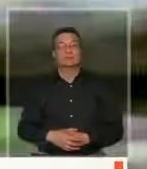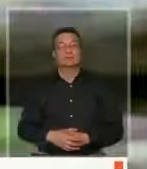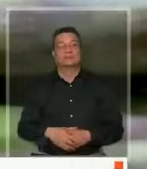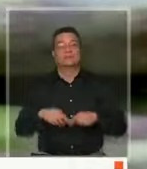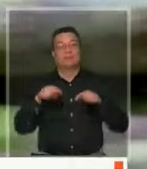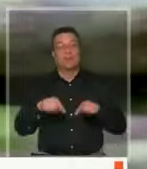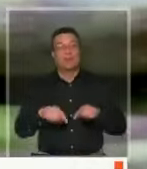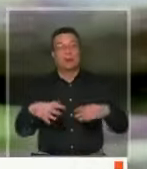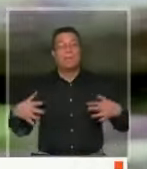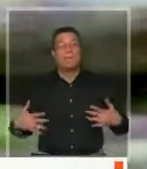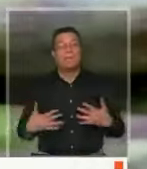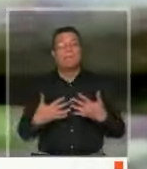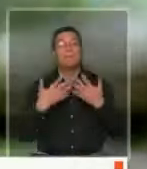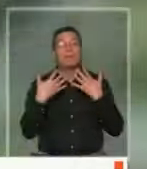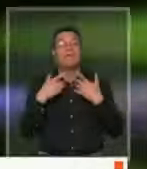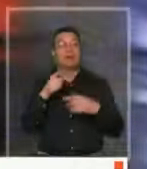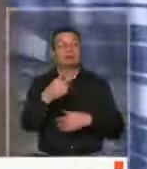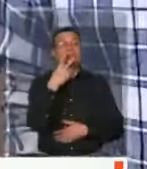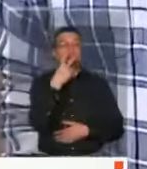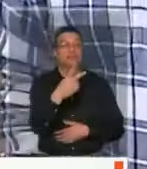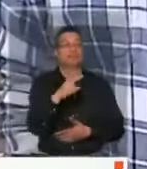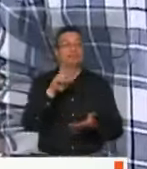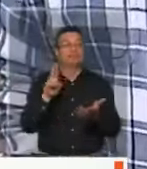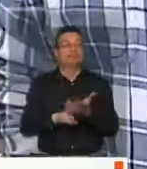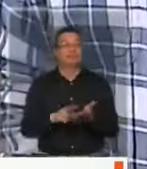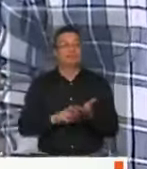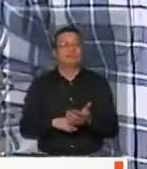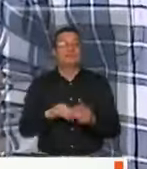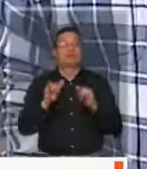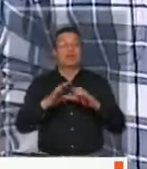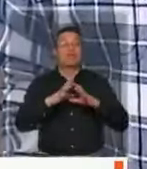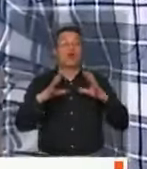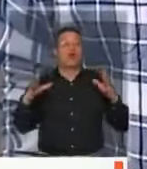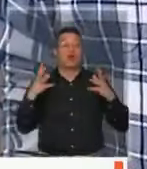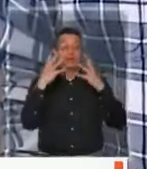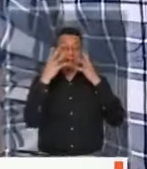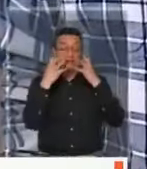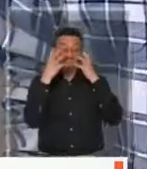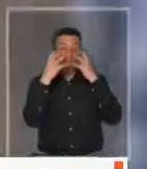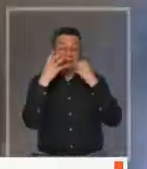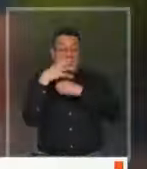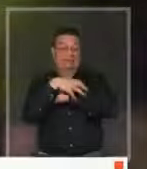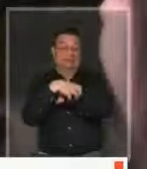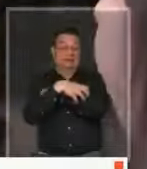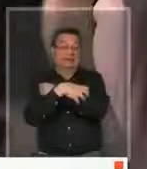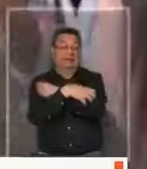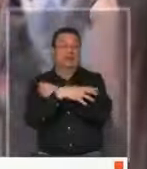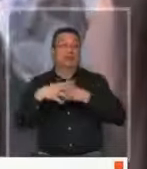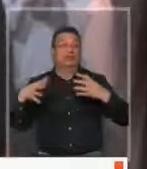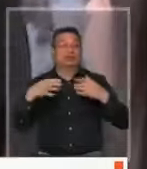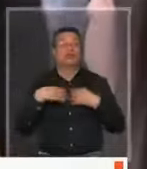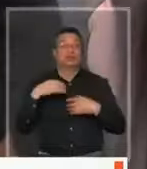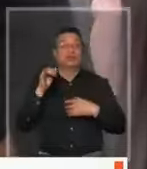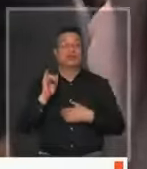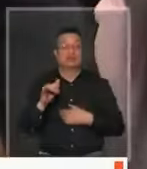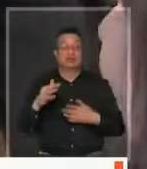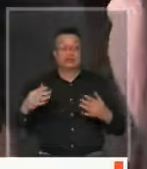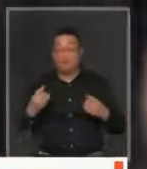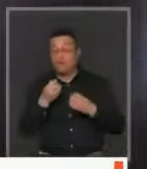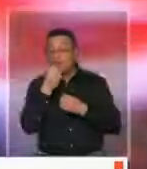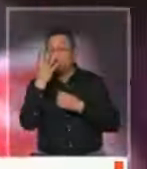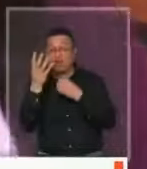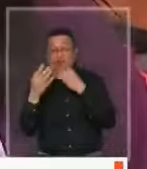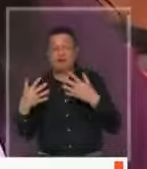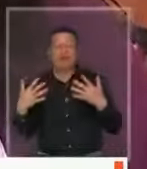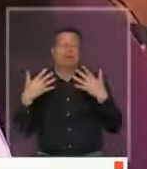estamos en primavera y se nota. Sí, mucha alergia. Y lo vivo en carne propia. Por las flores, las plantas